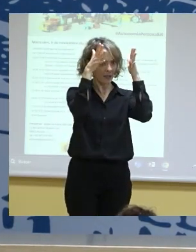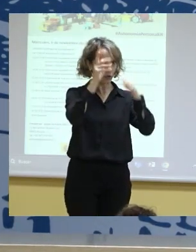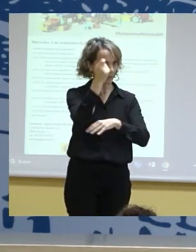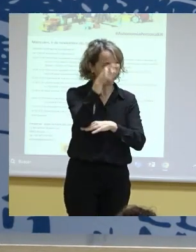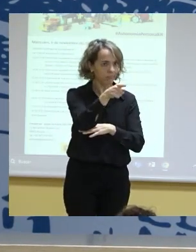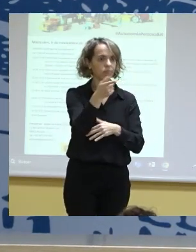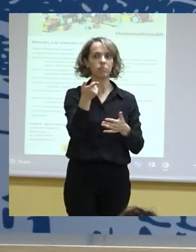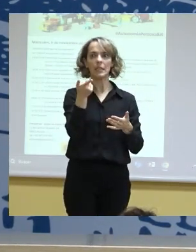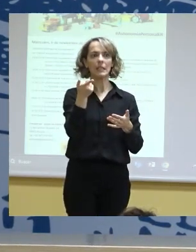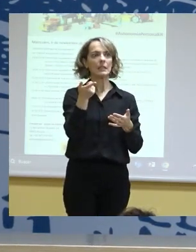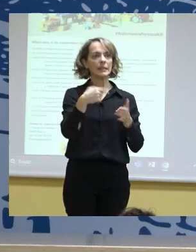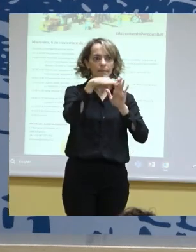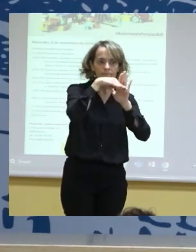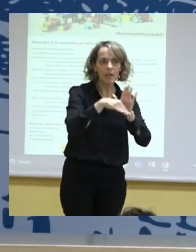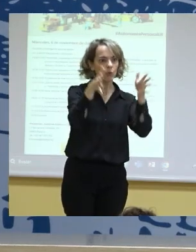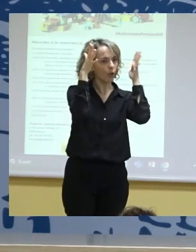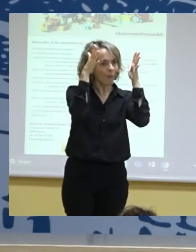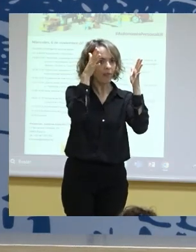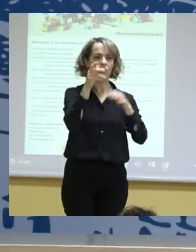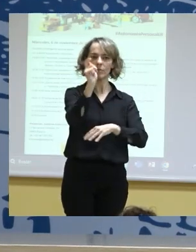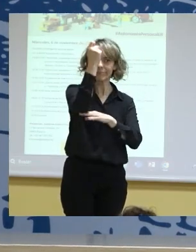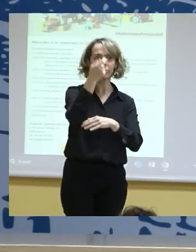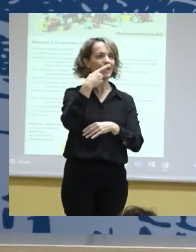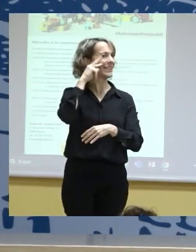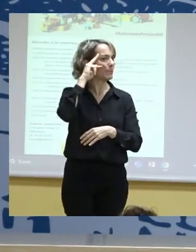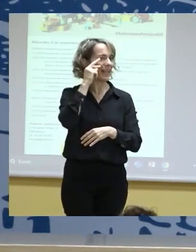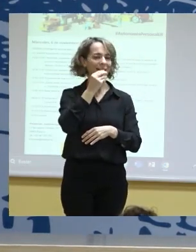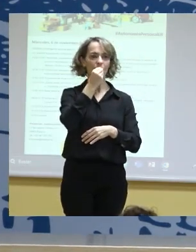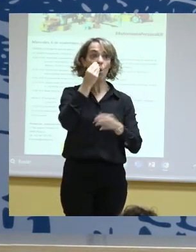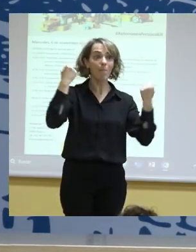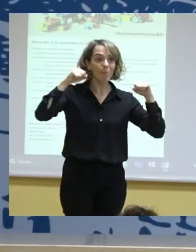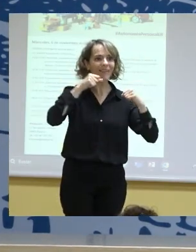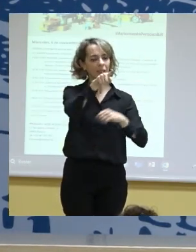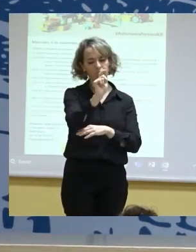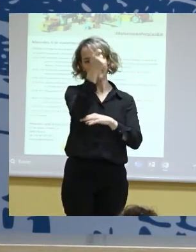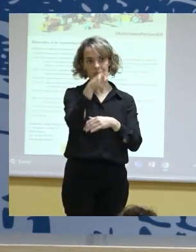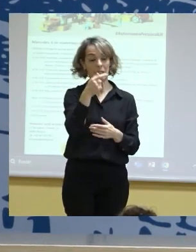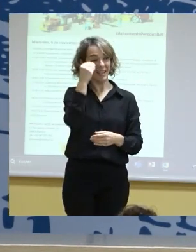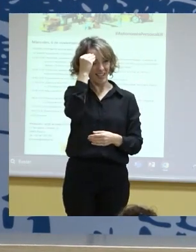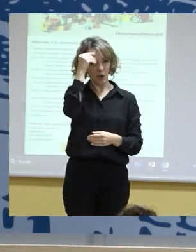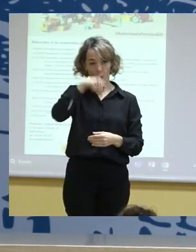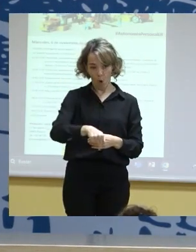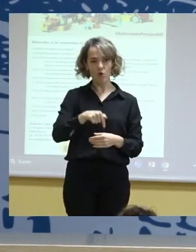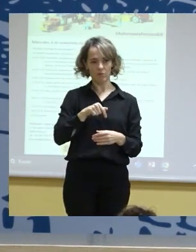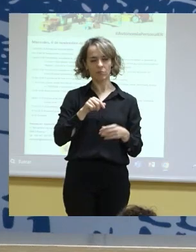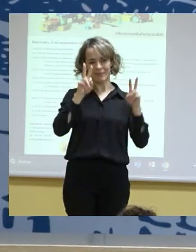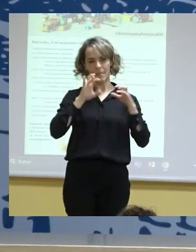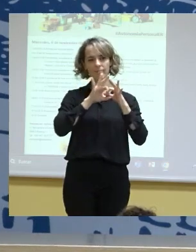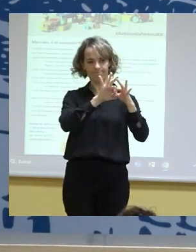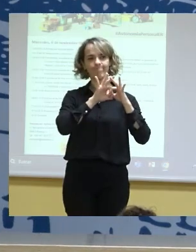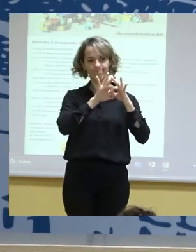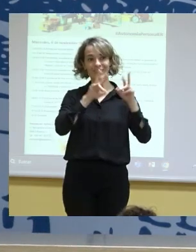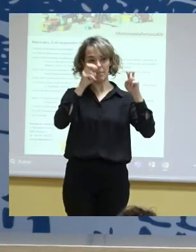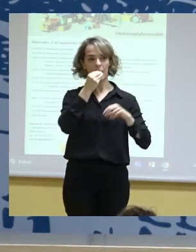y tengan pautas y recomendaciones y experiencias y buenas prácticas, que hoy también creo que va mucho sobre eso, sobre las